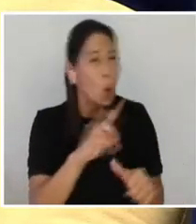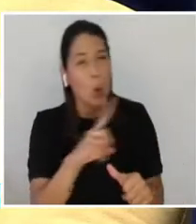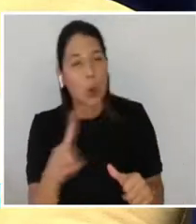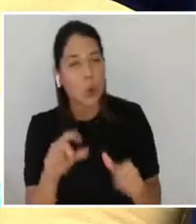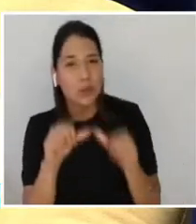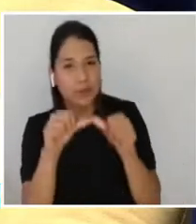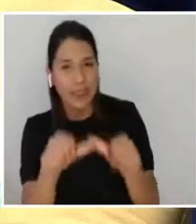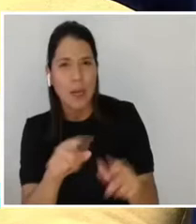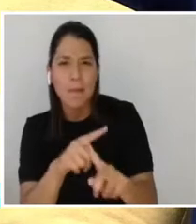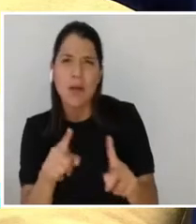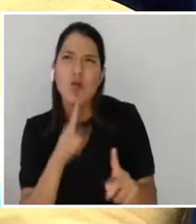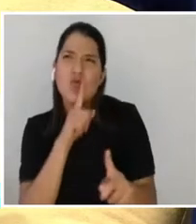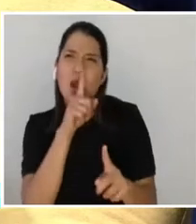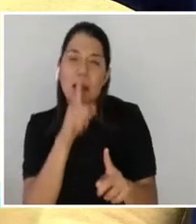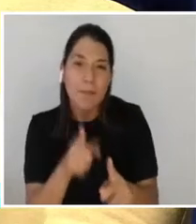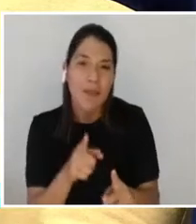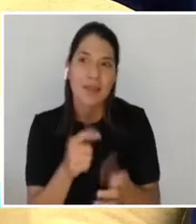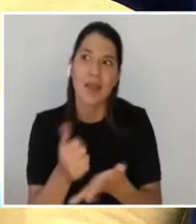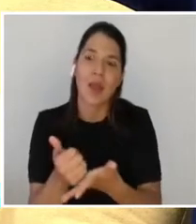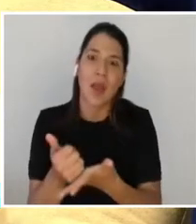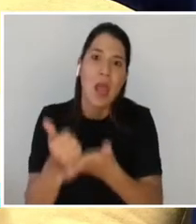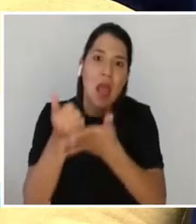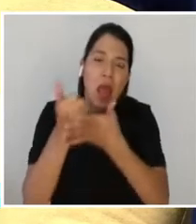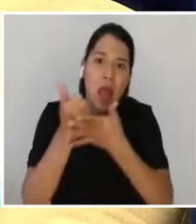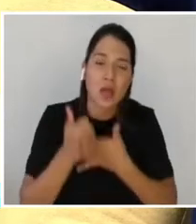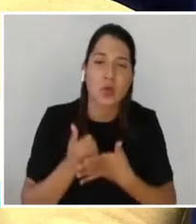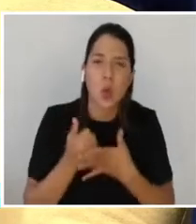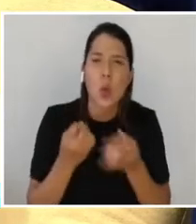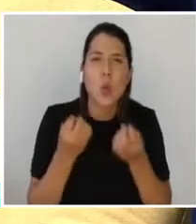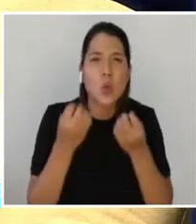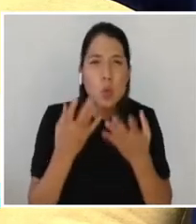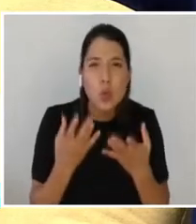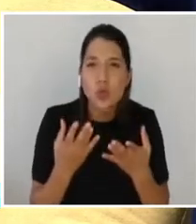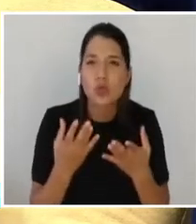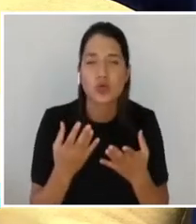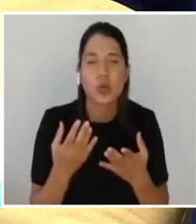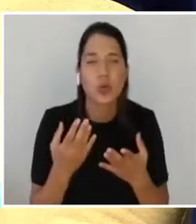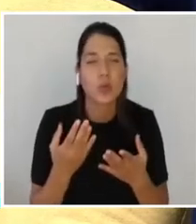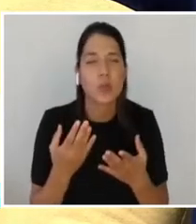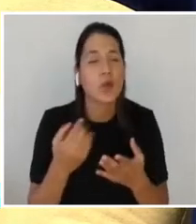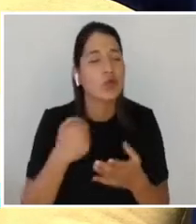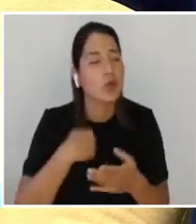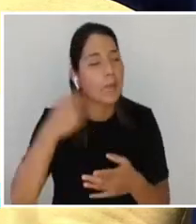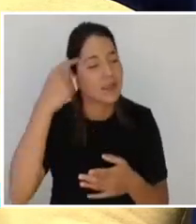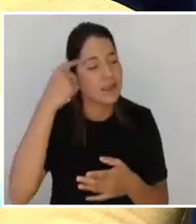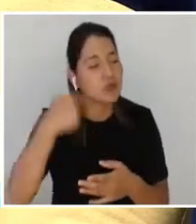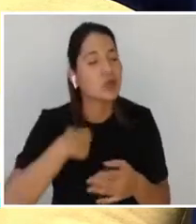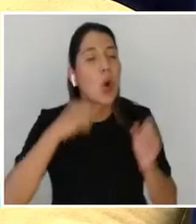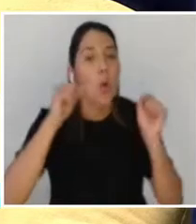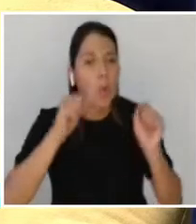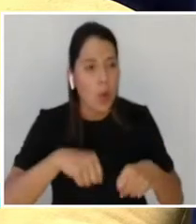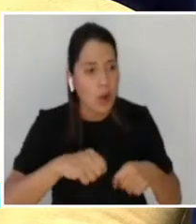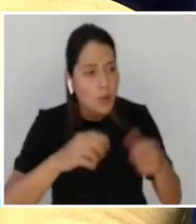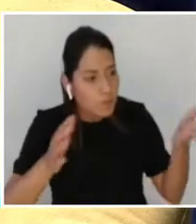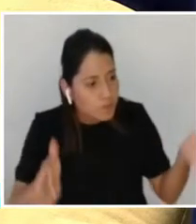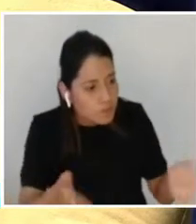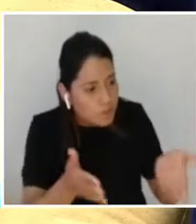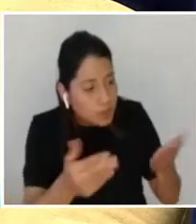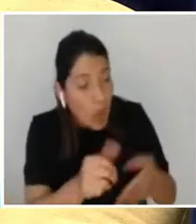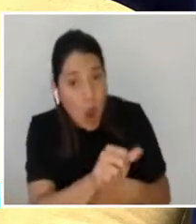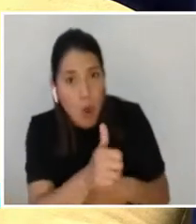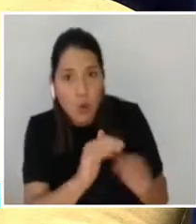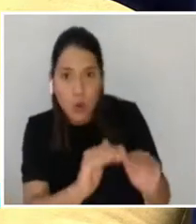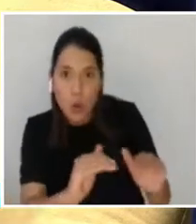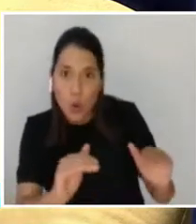de inspiración las palabras que llegaron a mi mente de yo puedo animar a otros chicos que están pasando por cosas parecidas a las